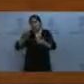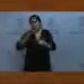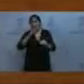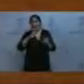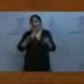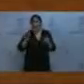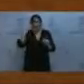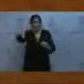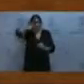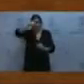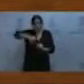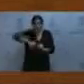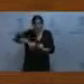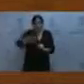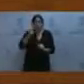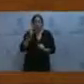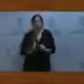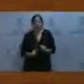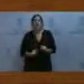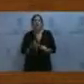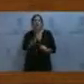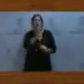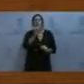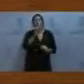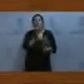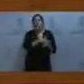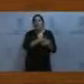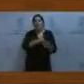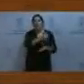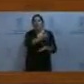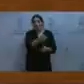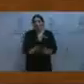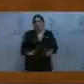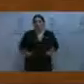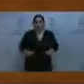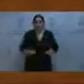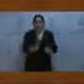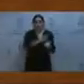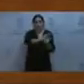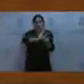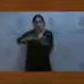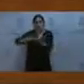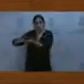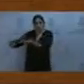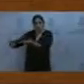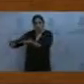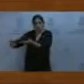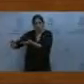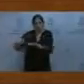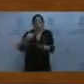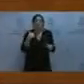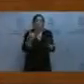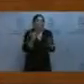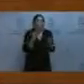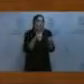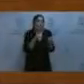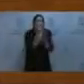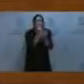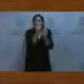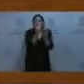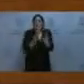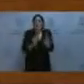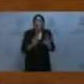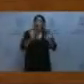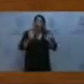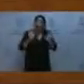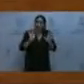años en sueldos se han ido 11 millones de euros. Que, bueno, yo, mire, no lo critico, se lo diré ahora, pero en